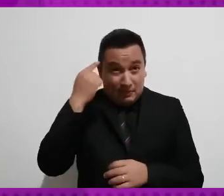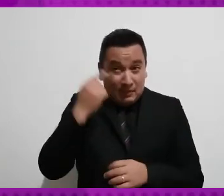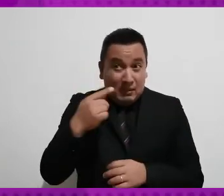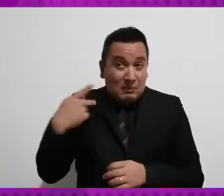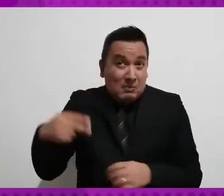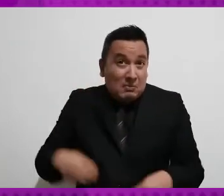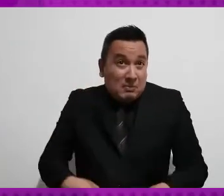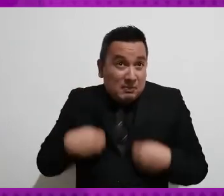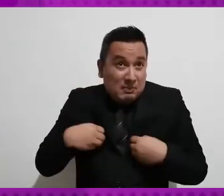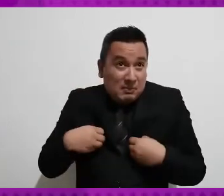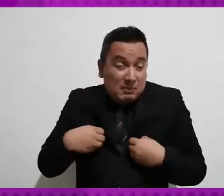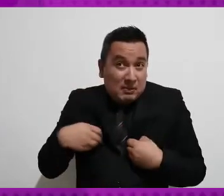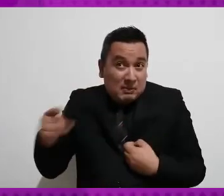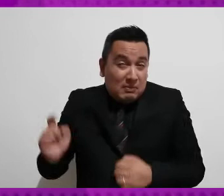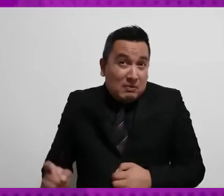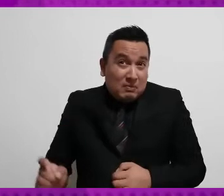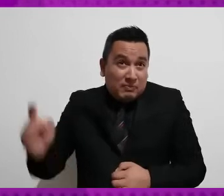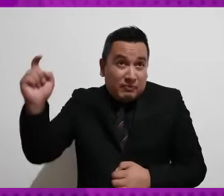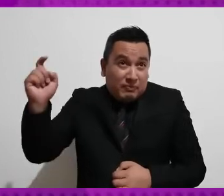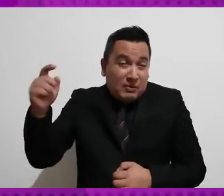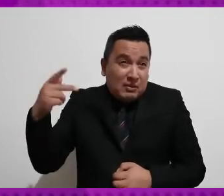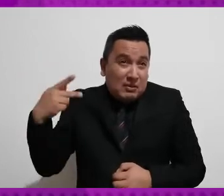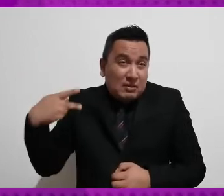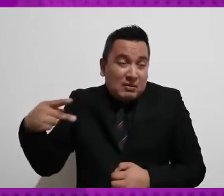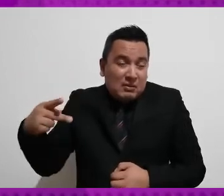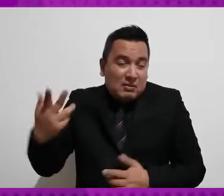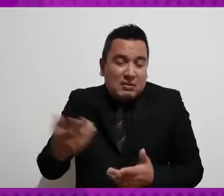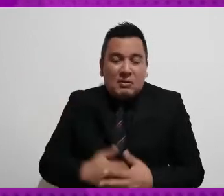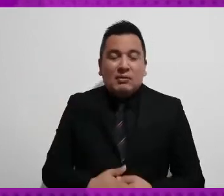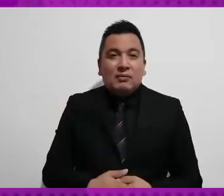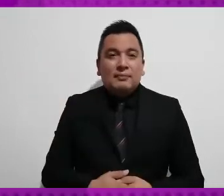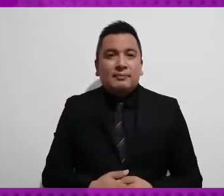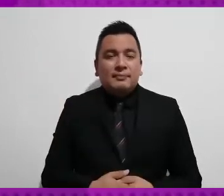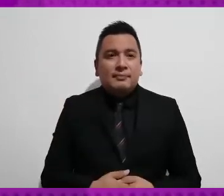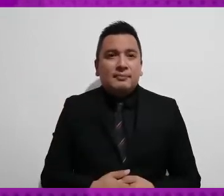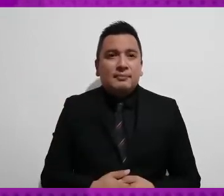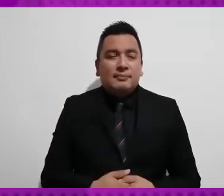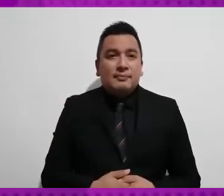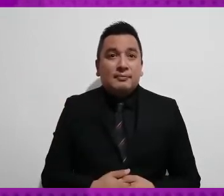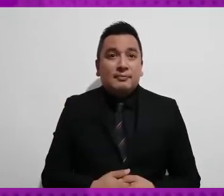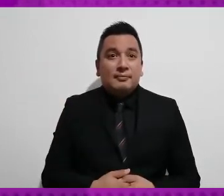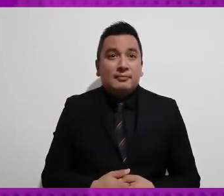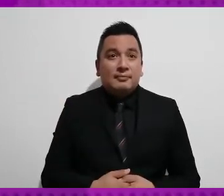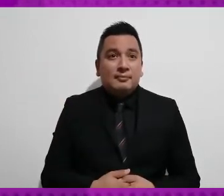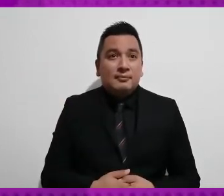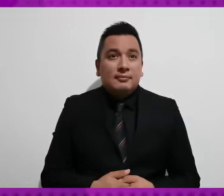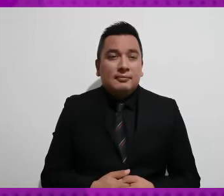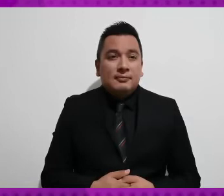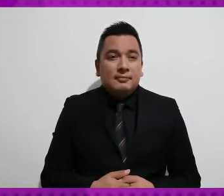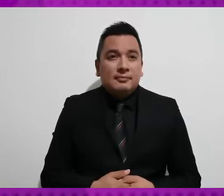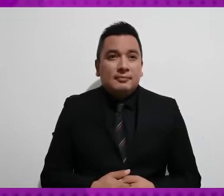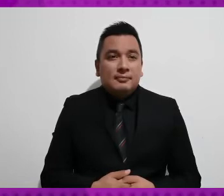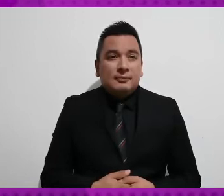las personas, de su personalidad, incluyendo las relaciones con otros seres humanos y por ende la interacción que tienen con la